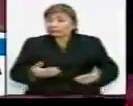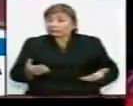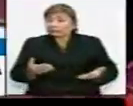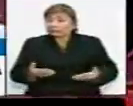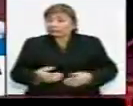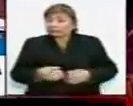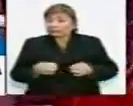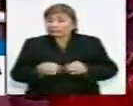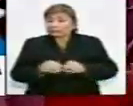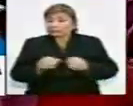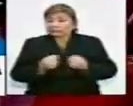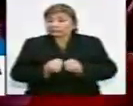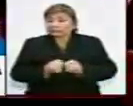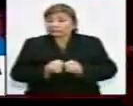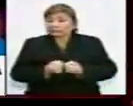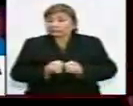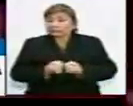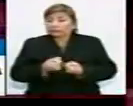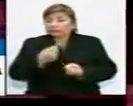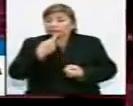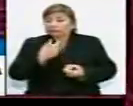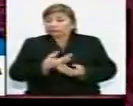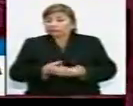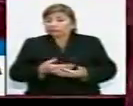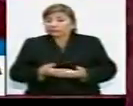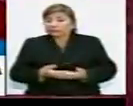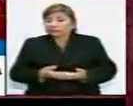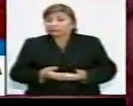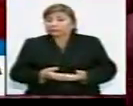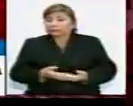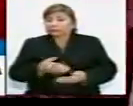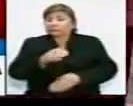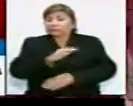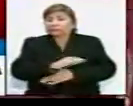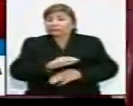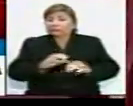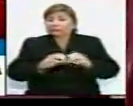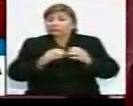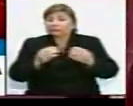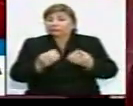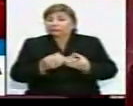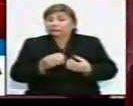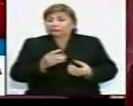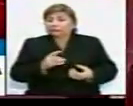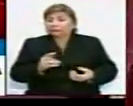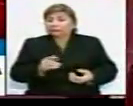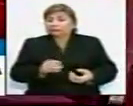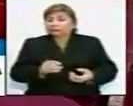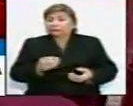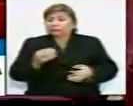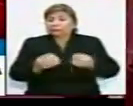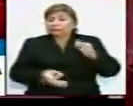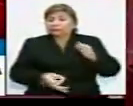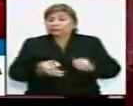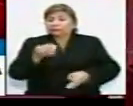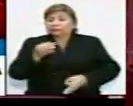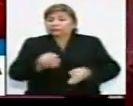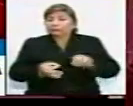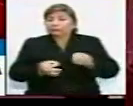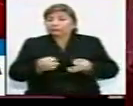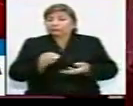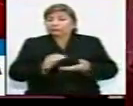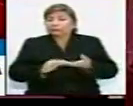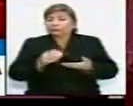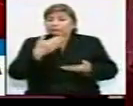esta comisión. Lamentablemente, a las 3 de la tarde empieza la Comisión de Justicia, pero